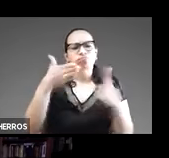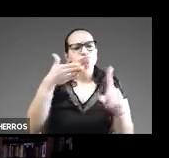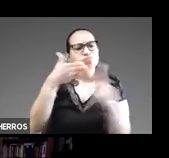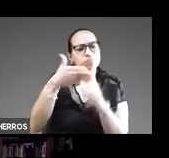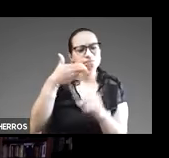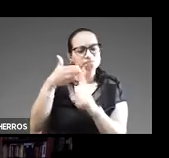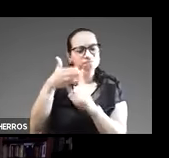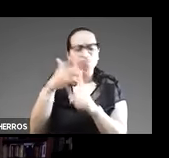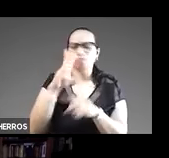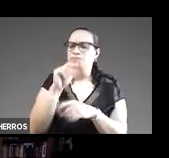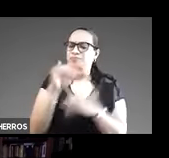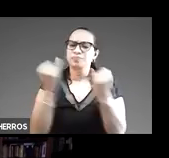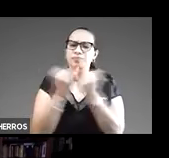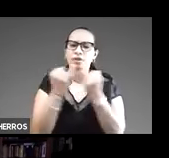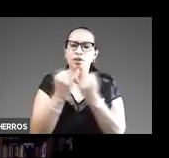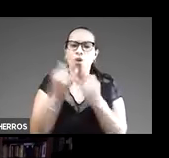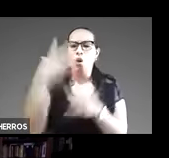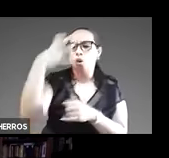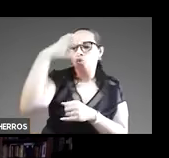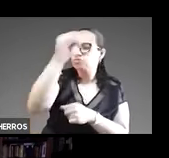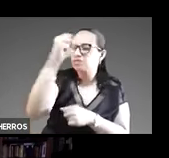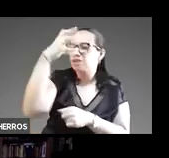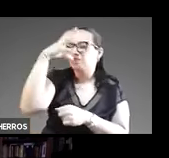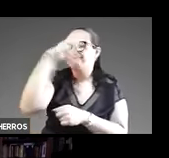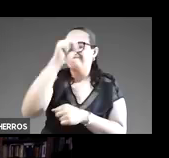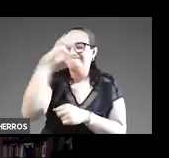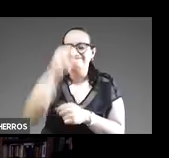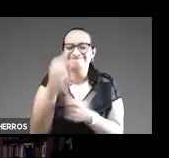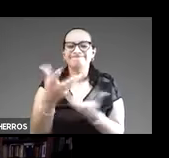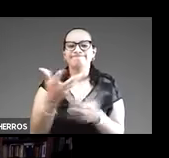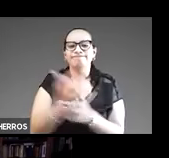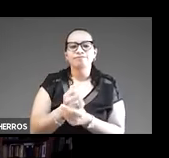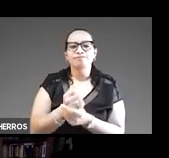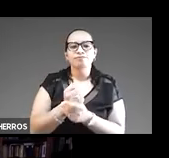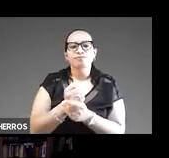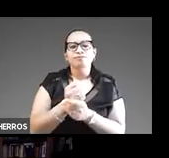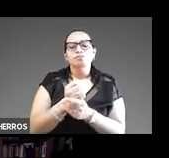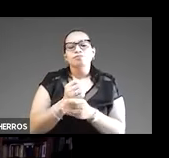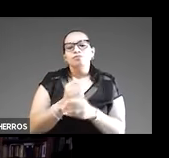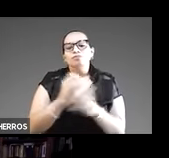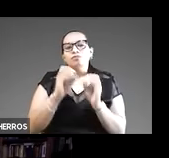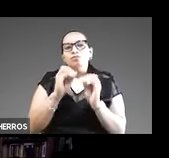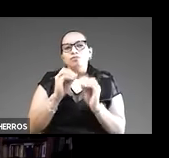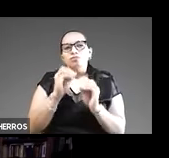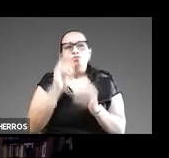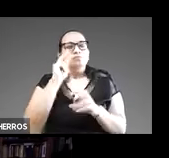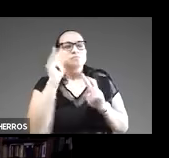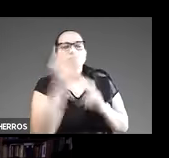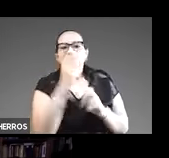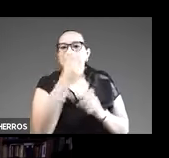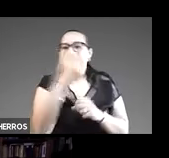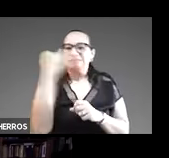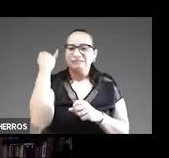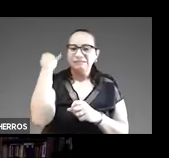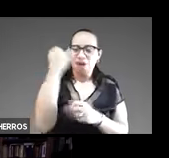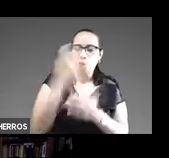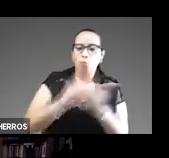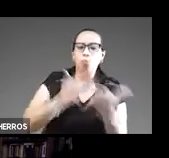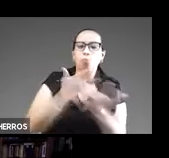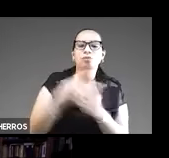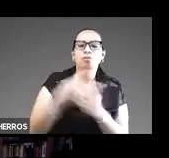sino también conceptualizar o captar esta idea que nos plantea Samuel, ¿no? O